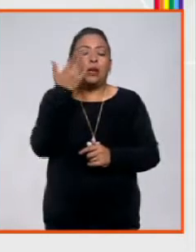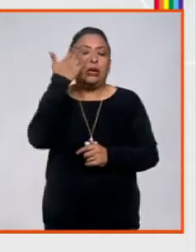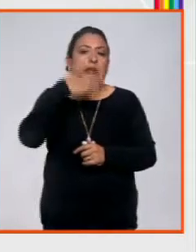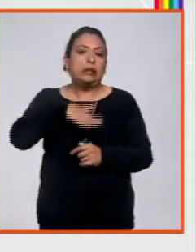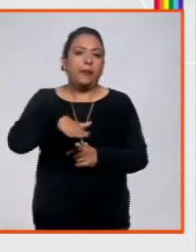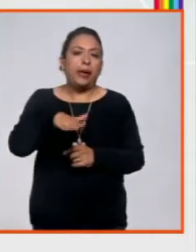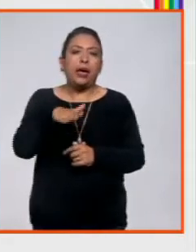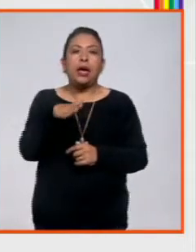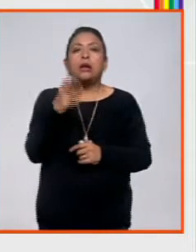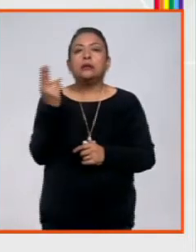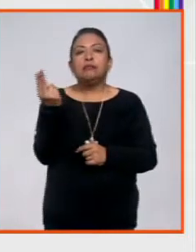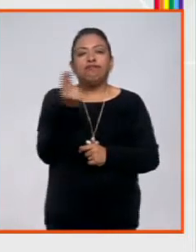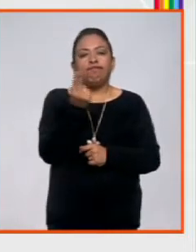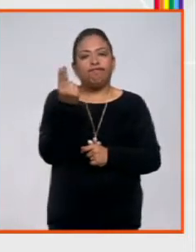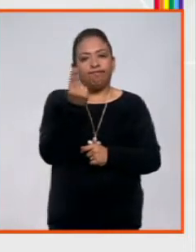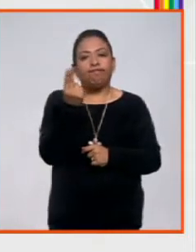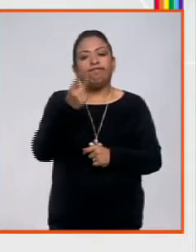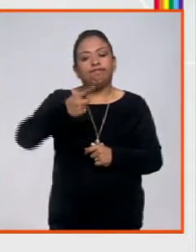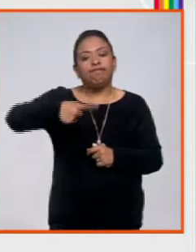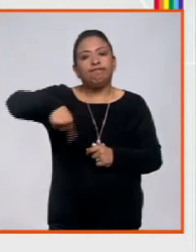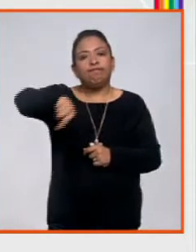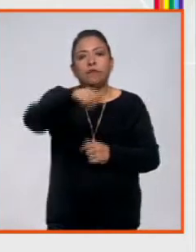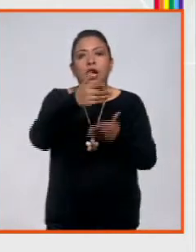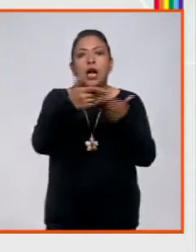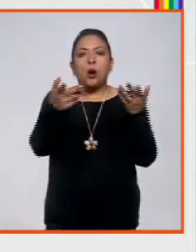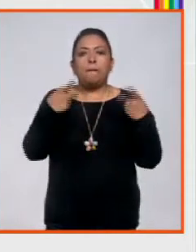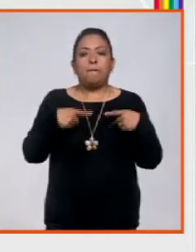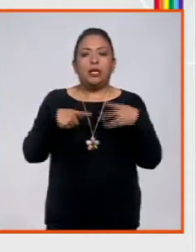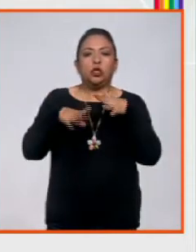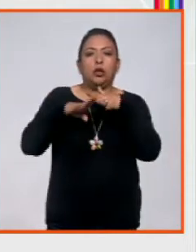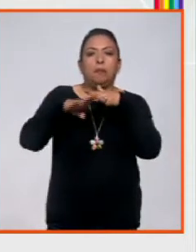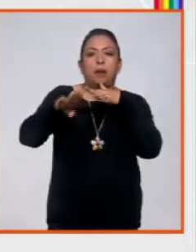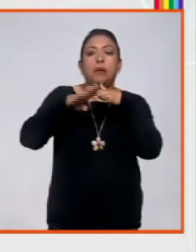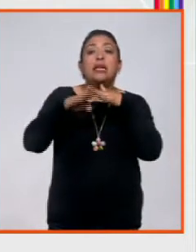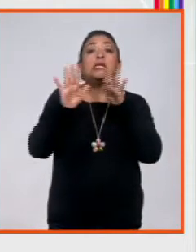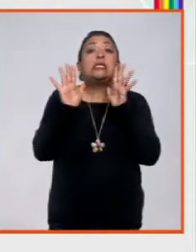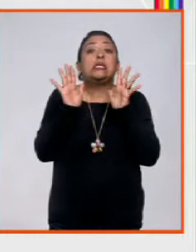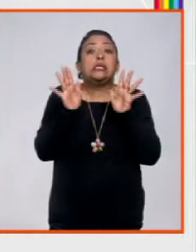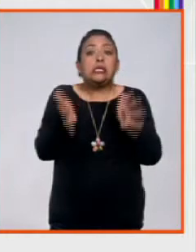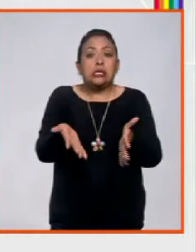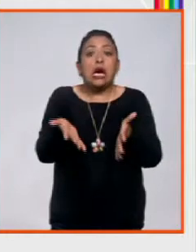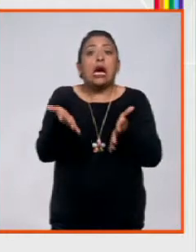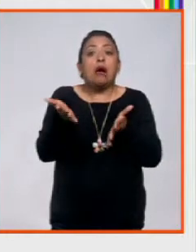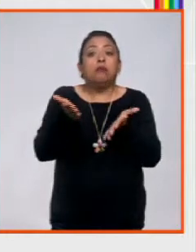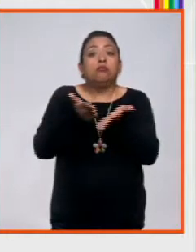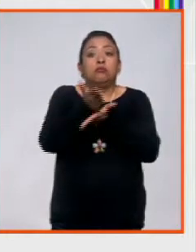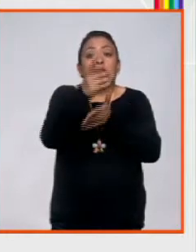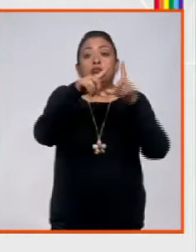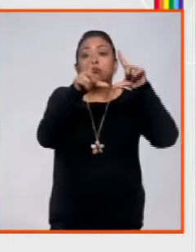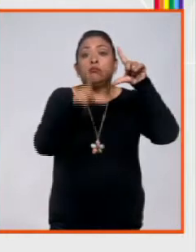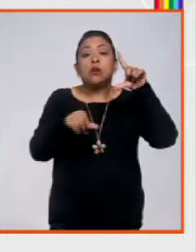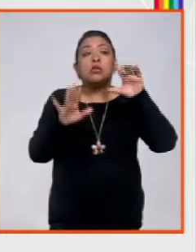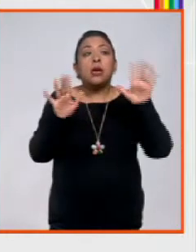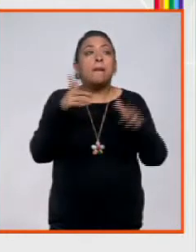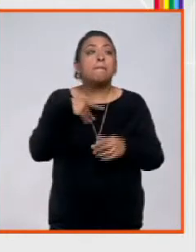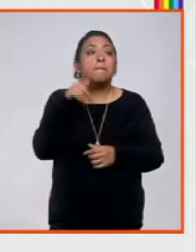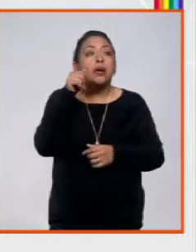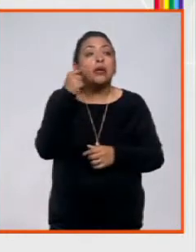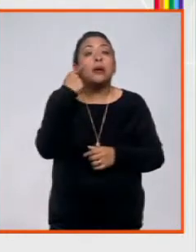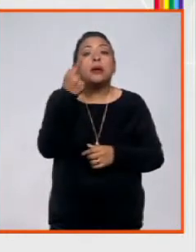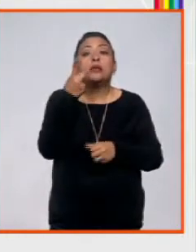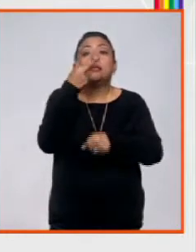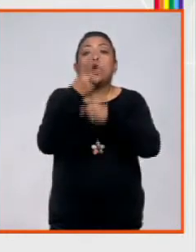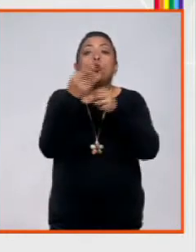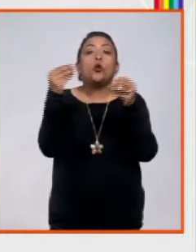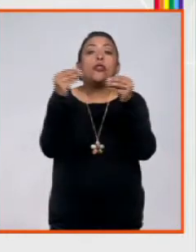de la necesidad que tienen a otros migrantes que ya están en los hoteles claro y mañana atentos al segundo